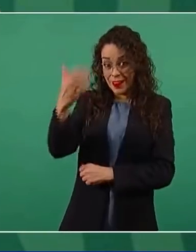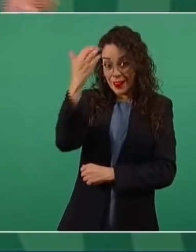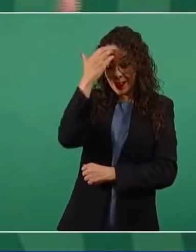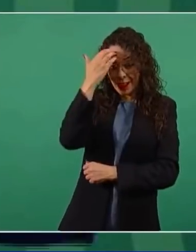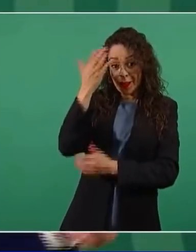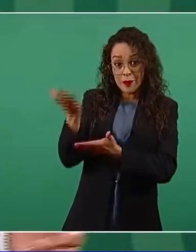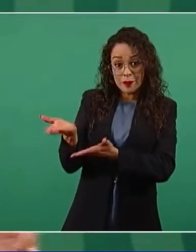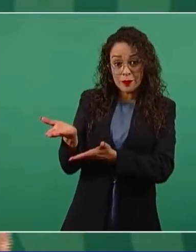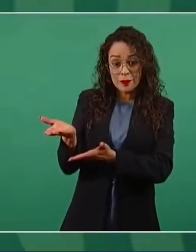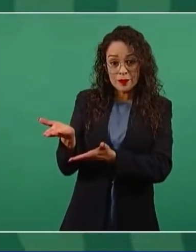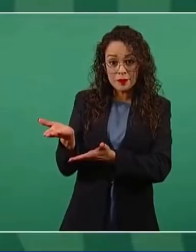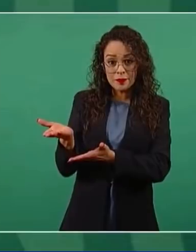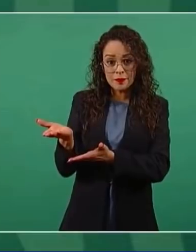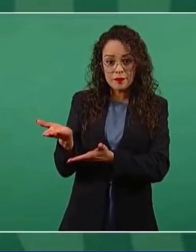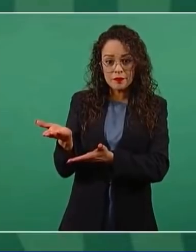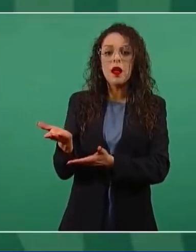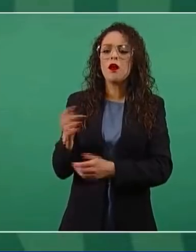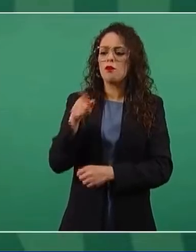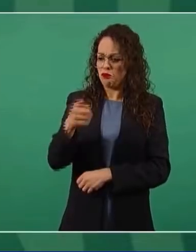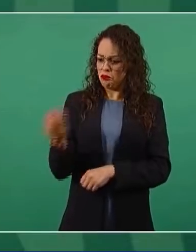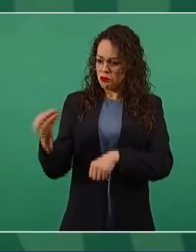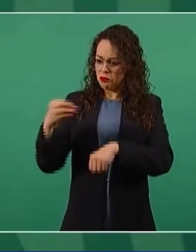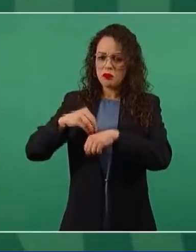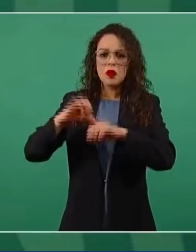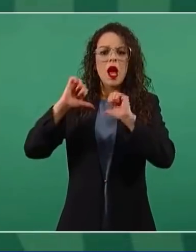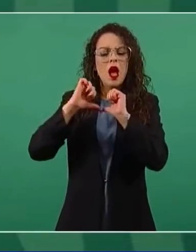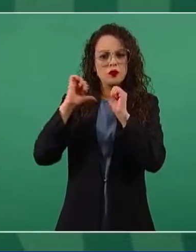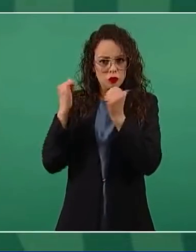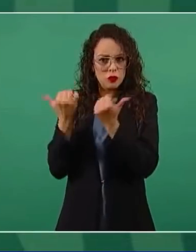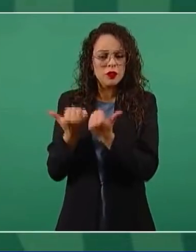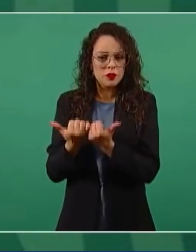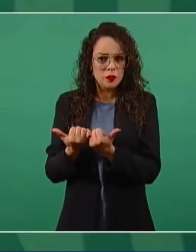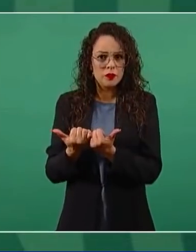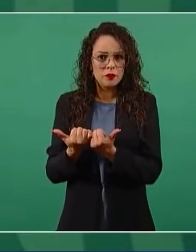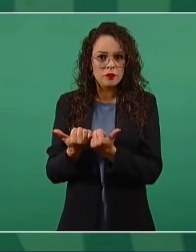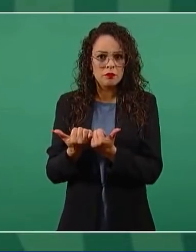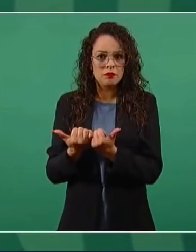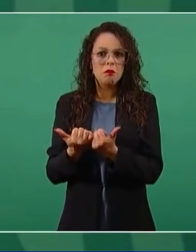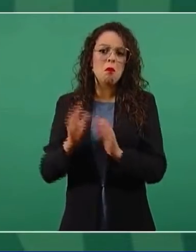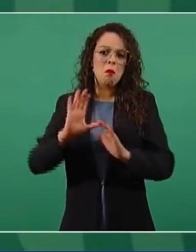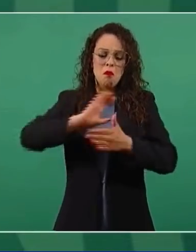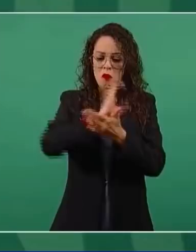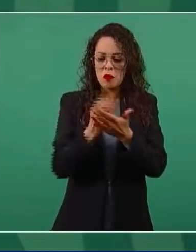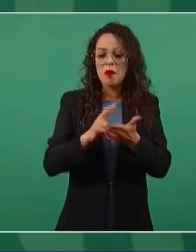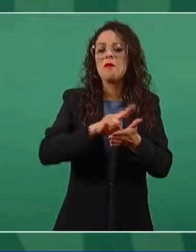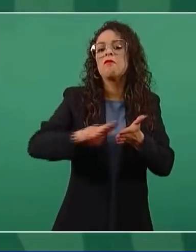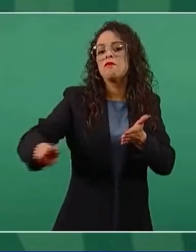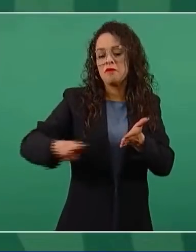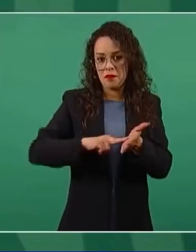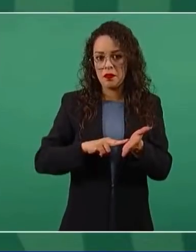forma tu asociación y firmamos un contrato